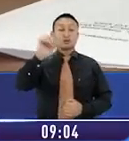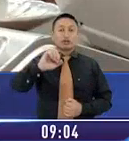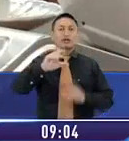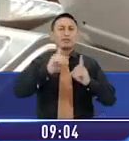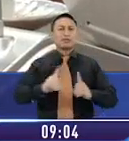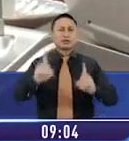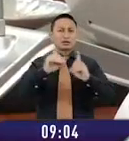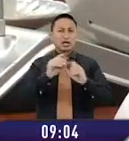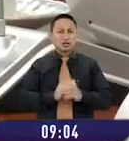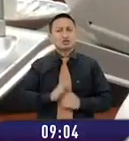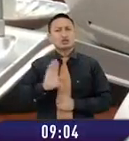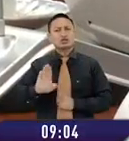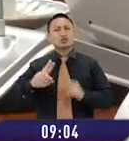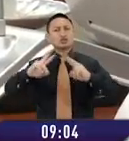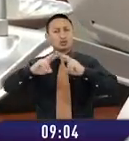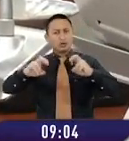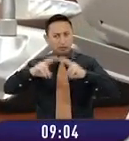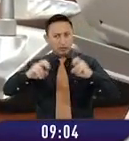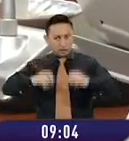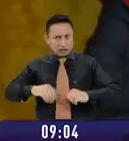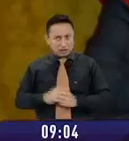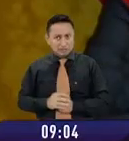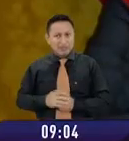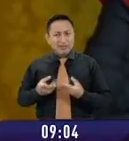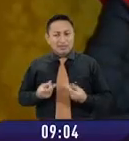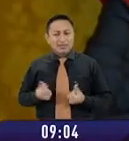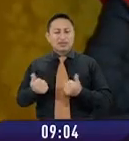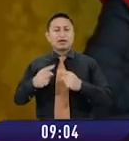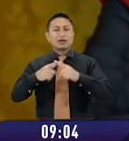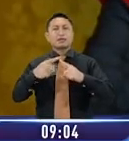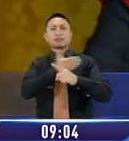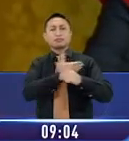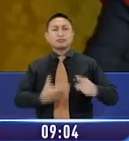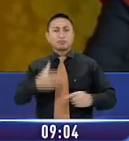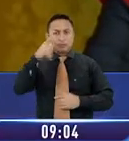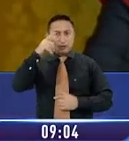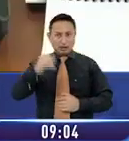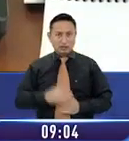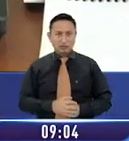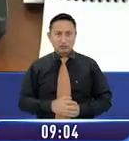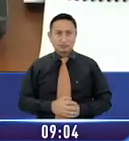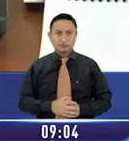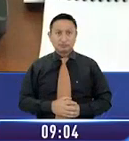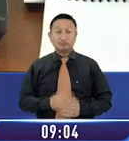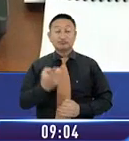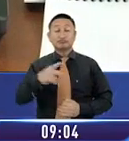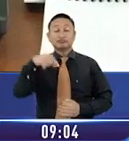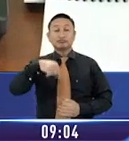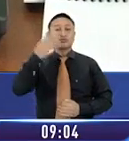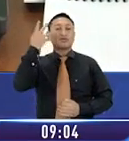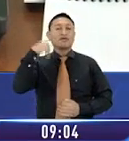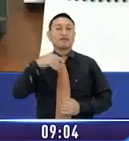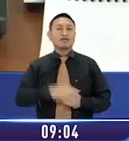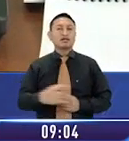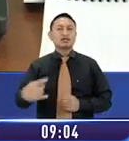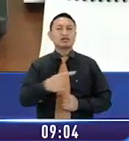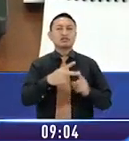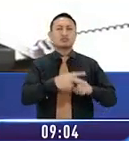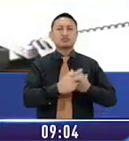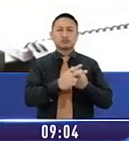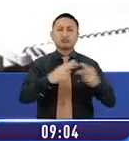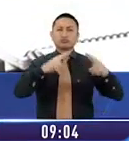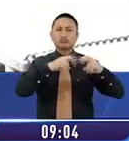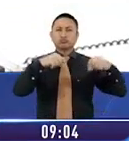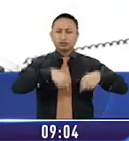la investigación por el presunto peculado contra el expresidente Guillermo Lasso, además de fechas de la investigación por el